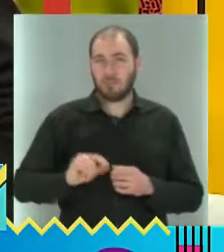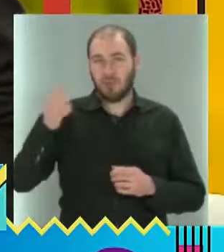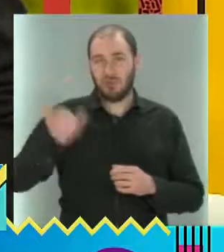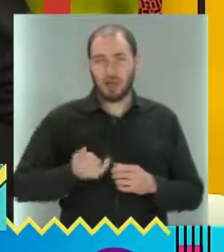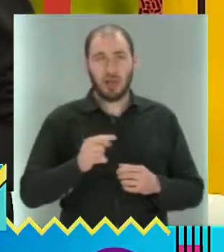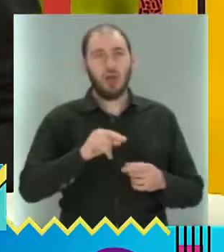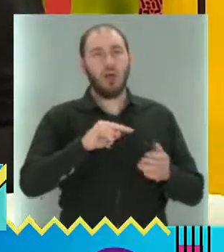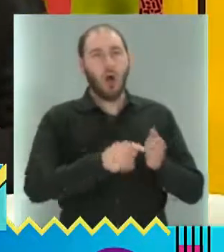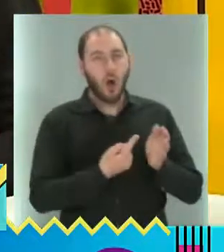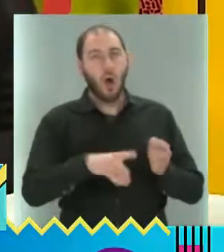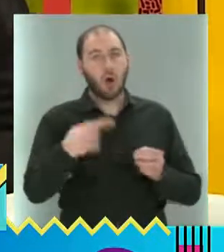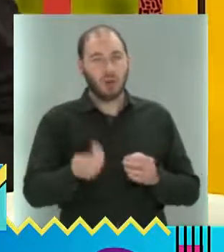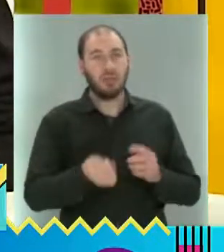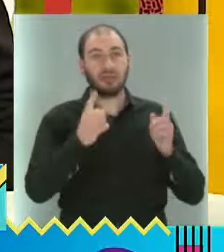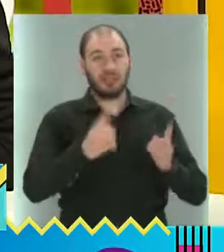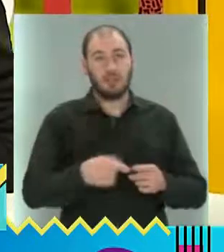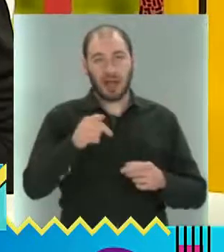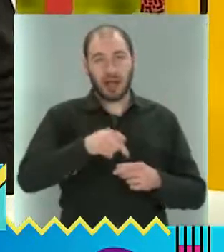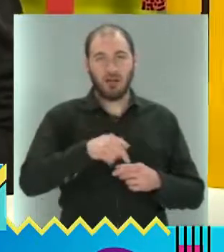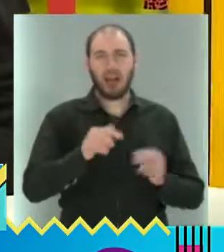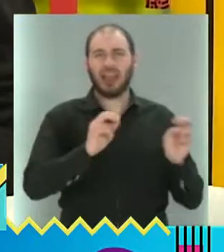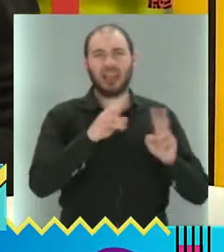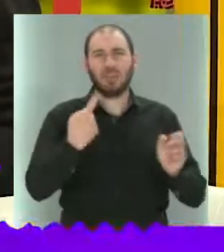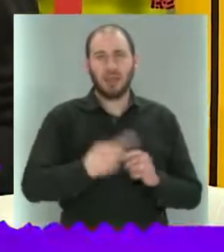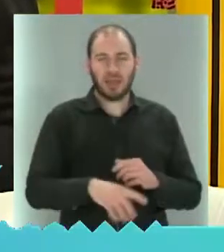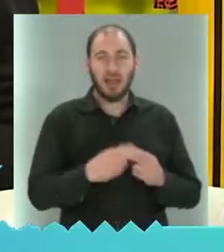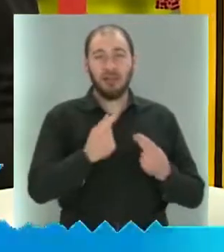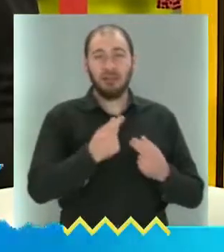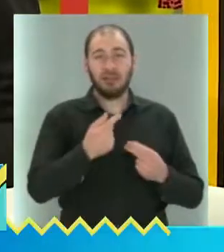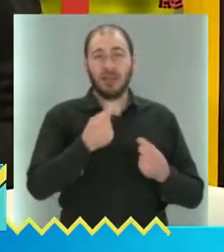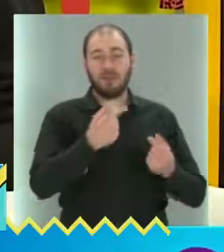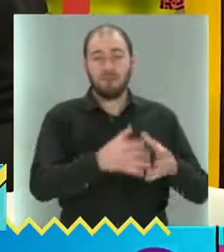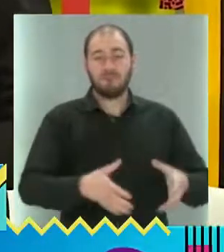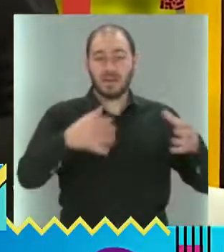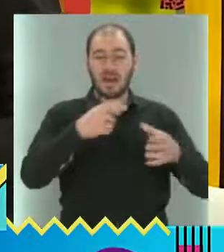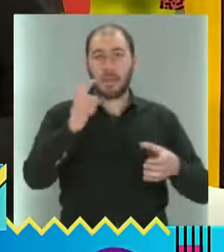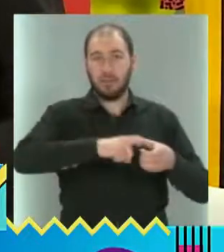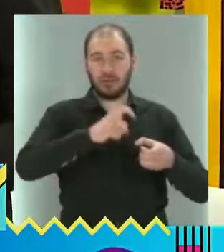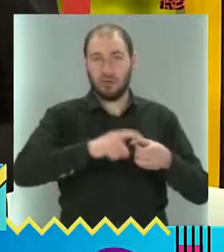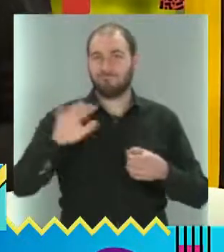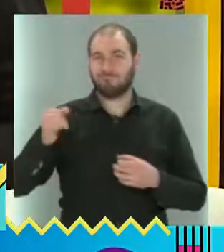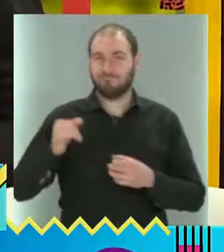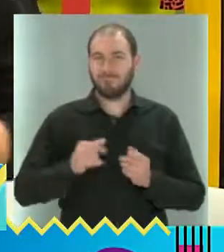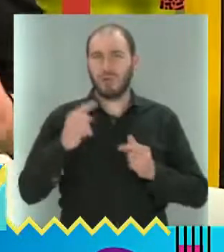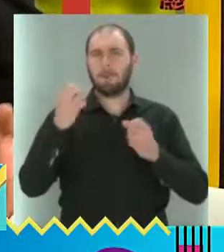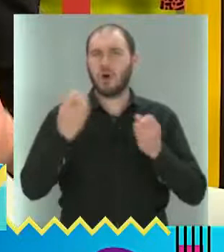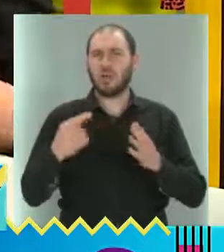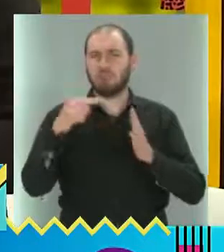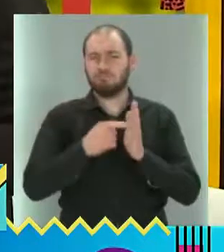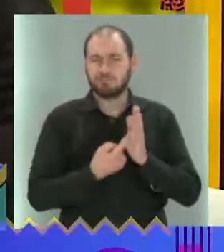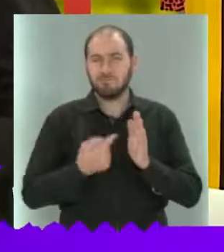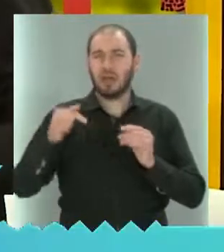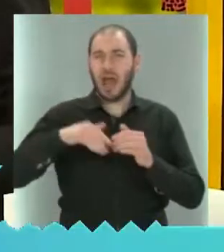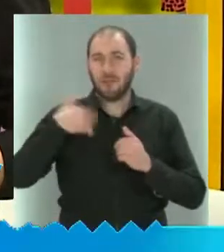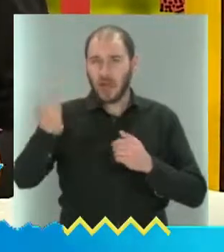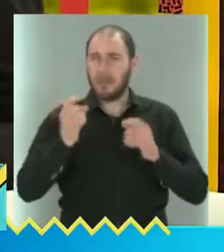otra variable que también sucede en este momento que está relacionado con el precio del barril de petróleo. Exactamente. ¿Cuáles son las causas internas y las